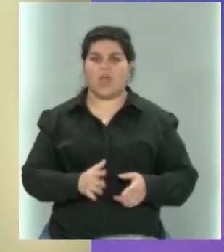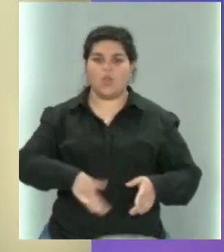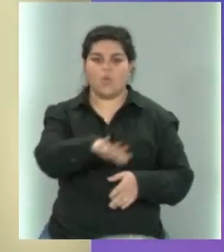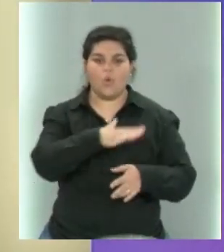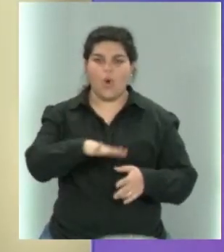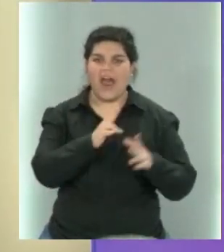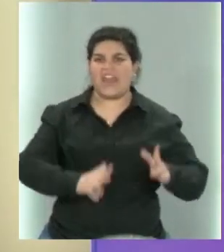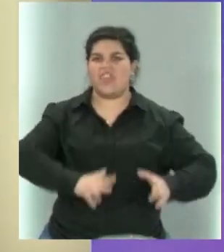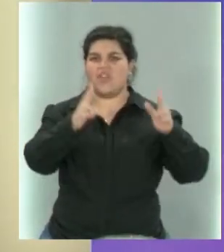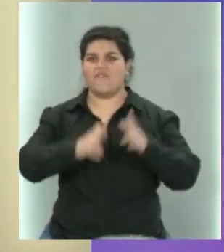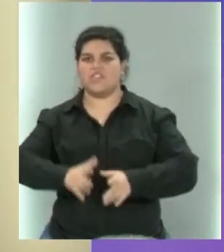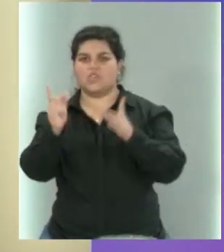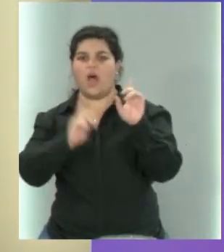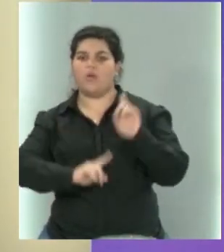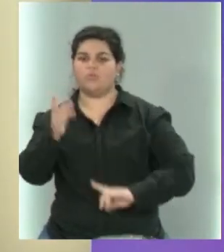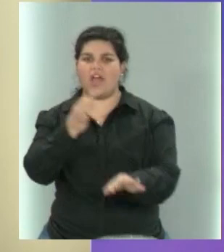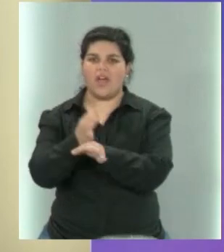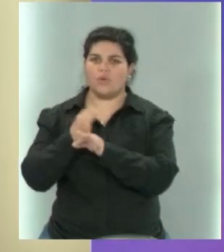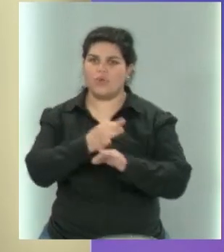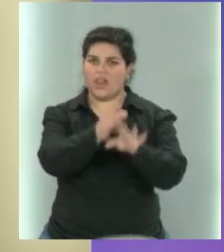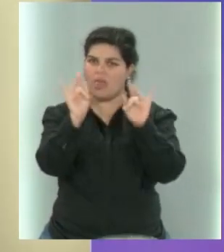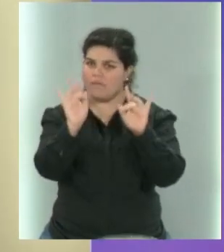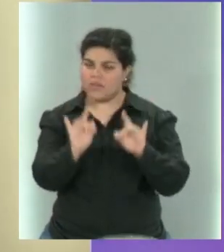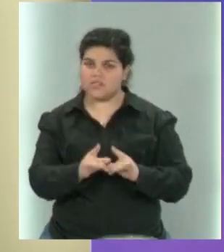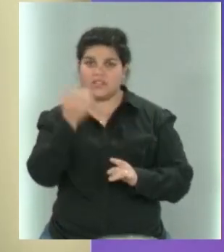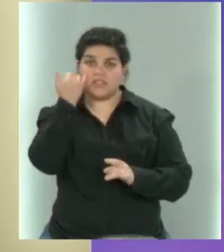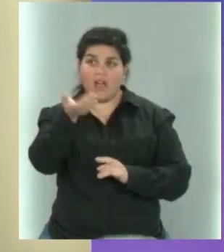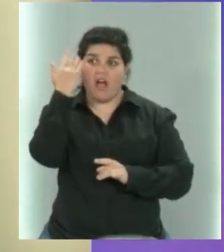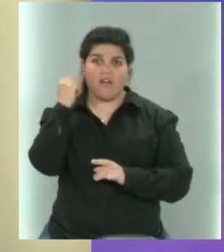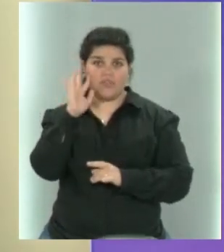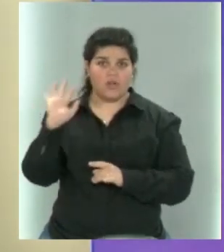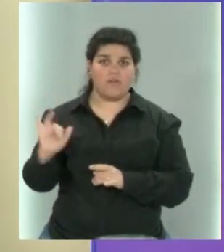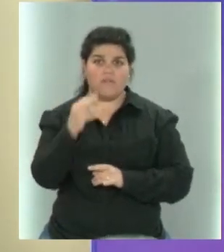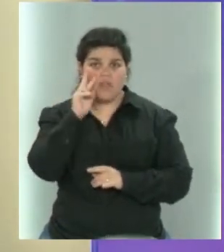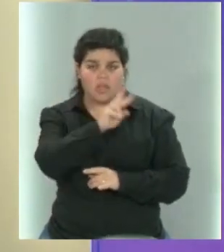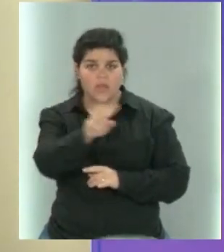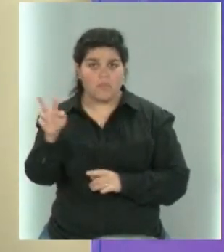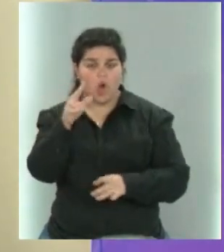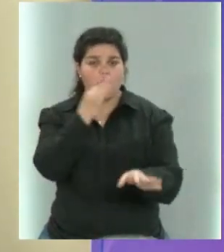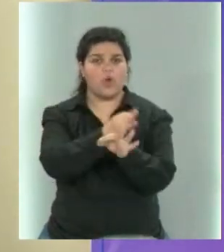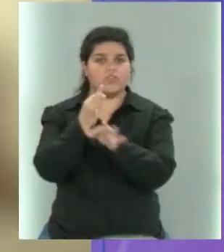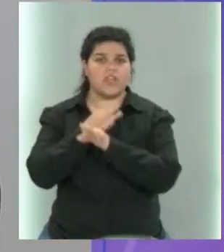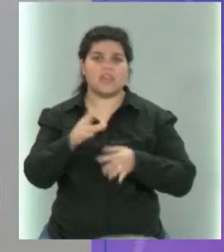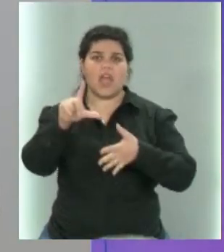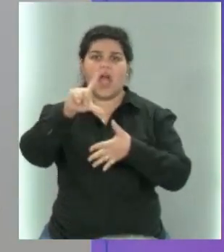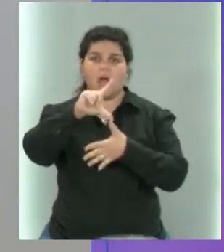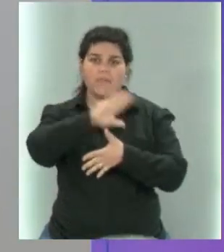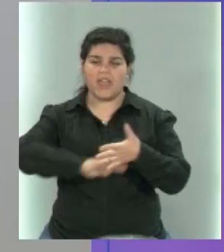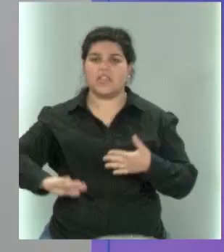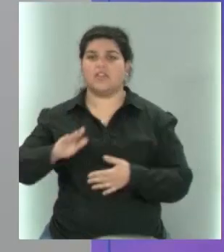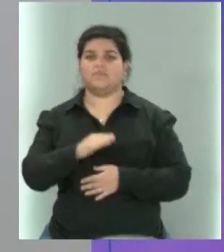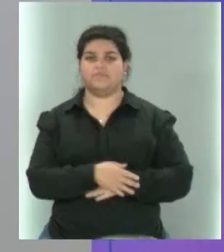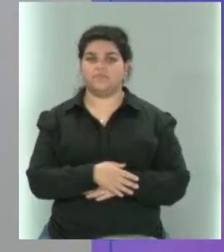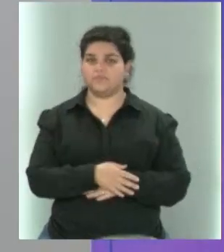muy severas en muchísimas escuelas. Hemos visto la situación tan difícil de los maestros en América Latina. En la Argentina es